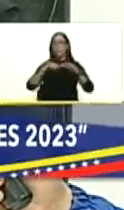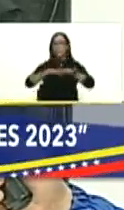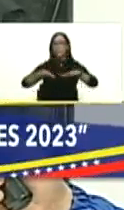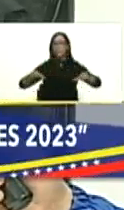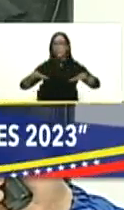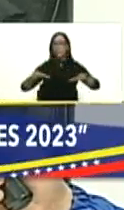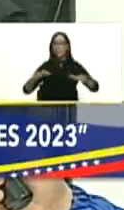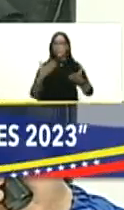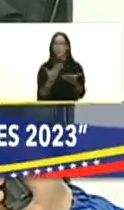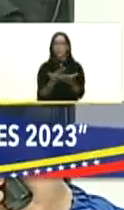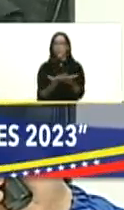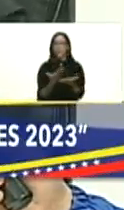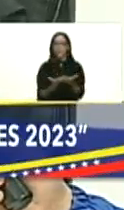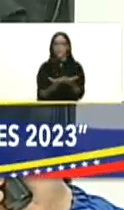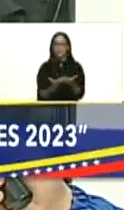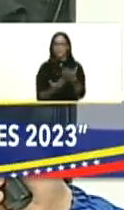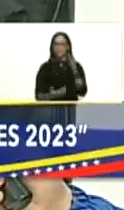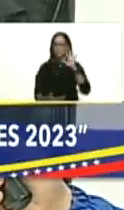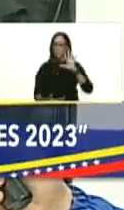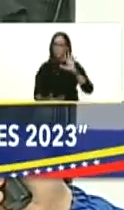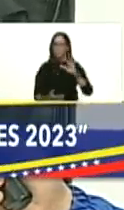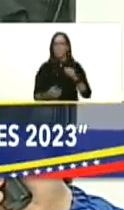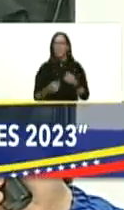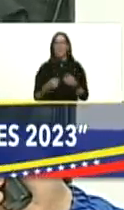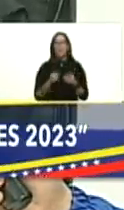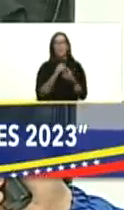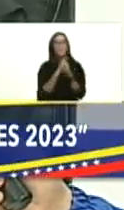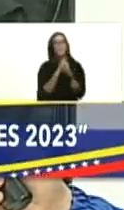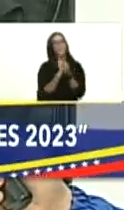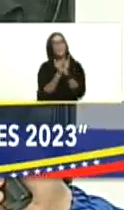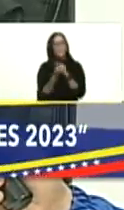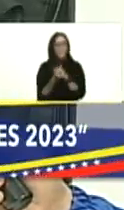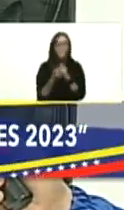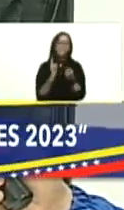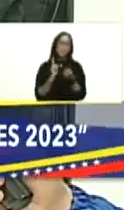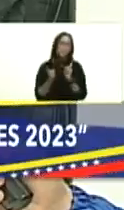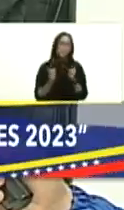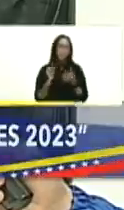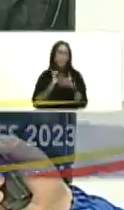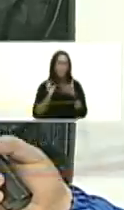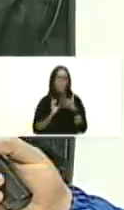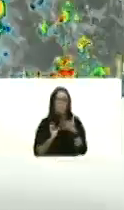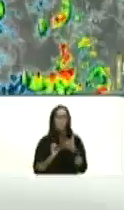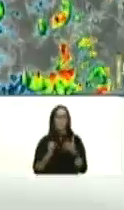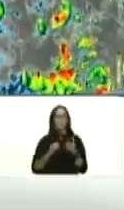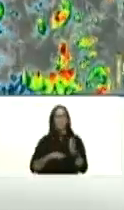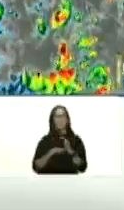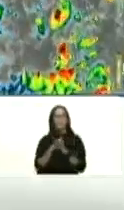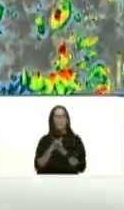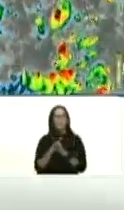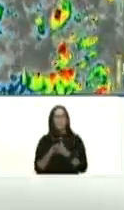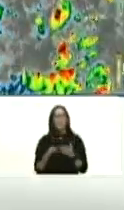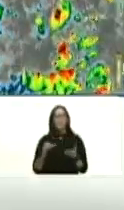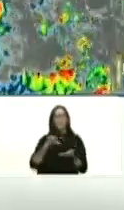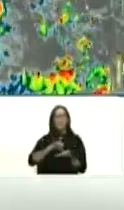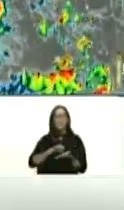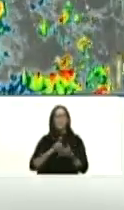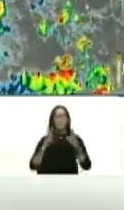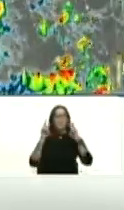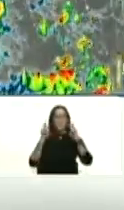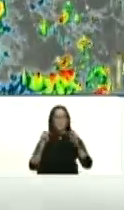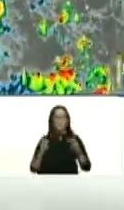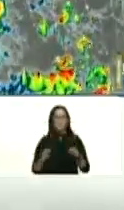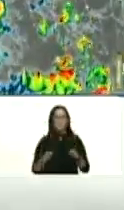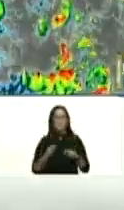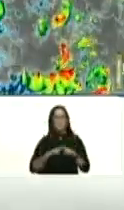variando un elemento que estamos desarrollando con el centro de investigación de fenómeno del